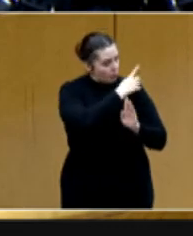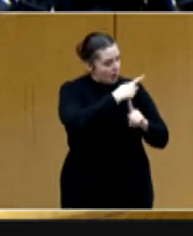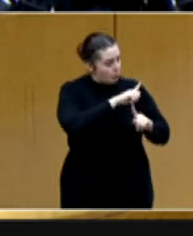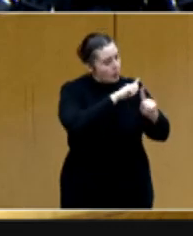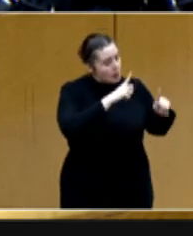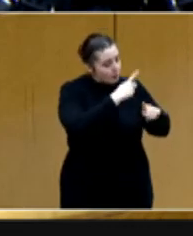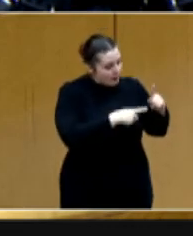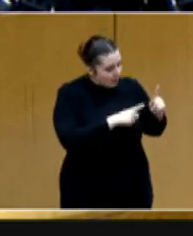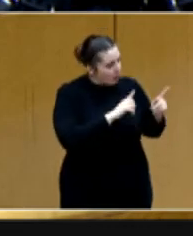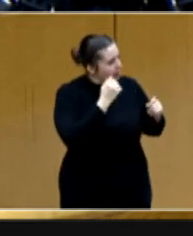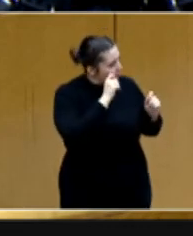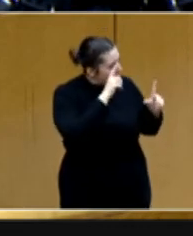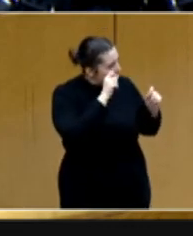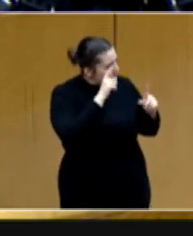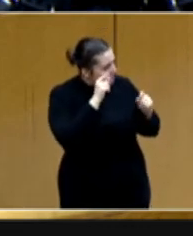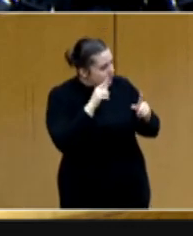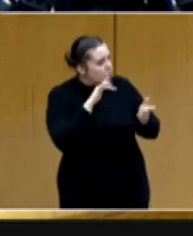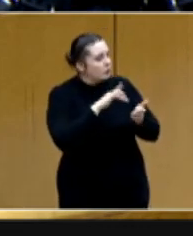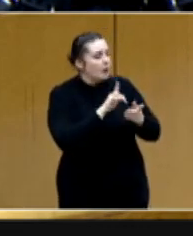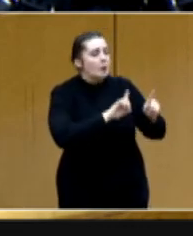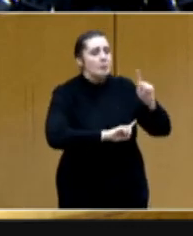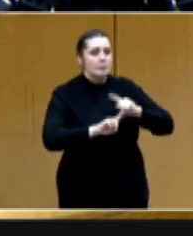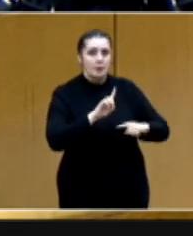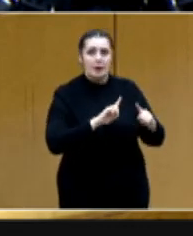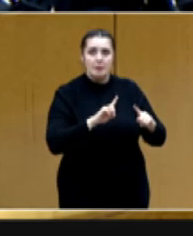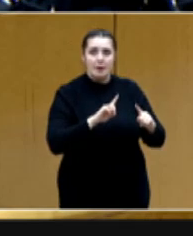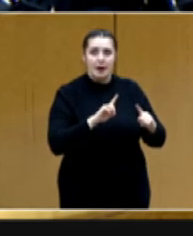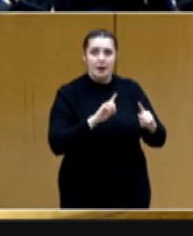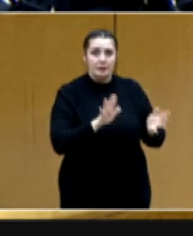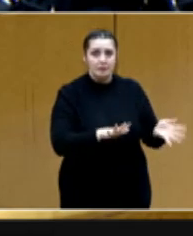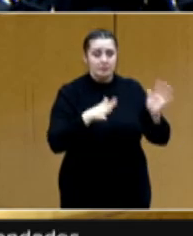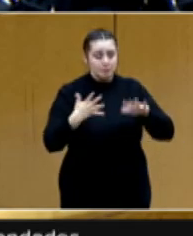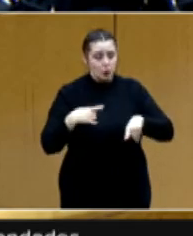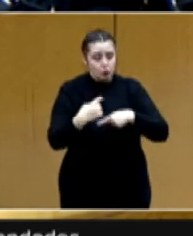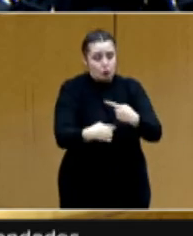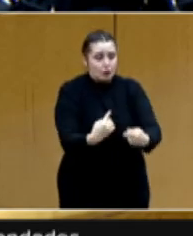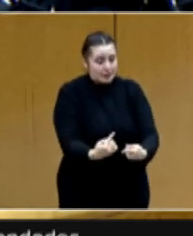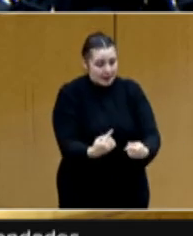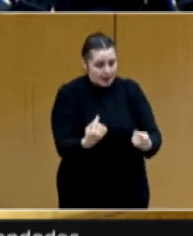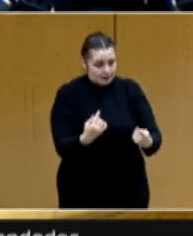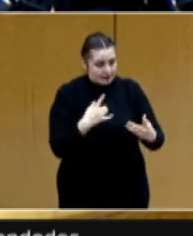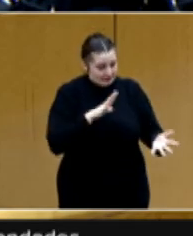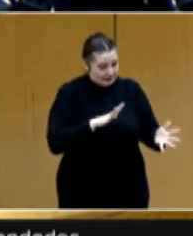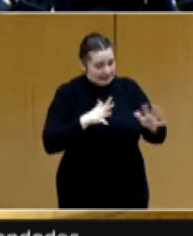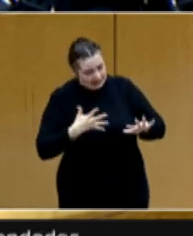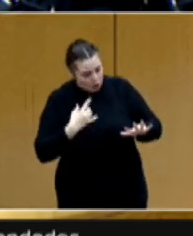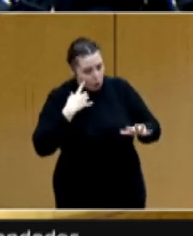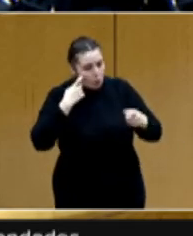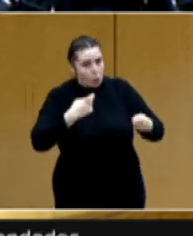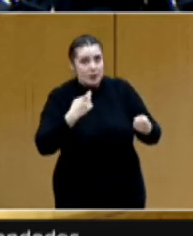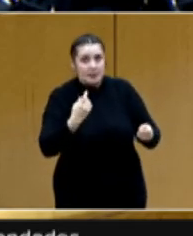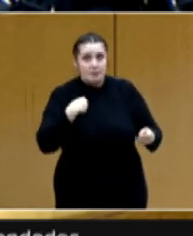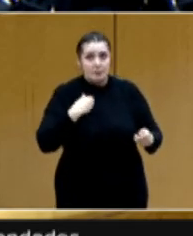como la problemática que presenta la aplicación práctica en el día a día y que hemos visto en la en la primera de las jornadas